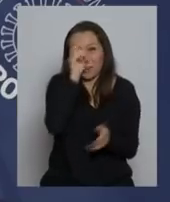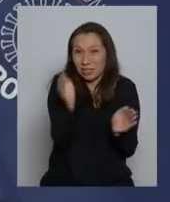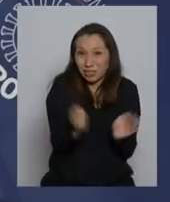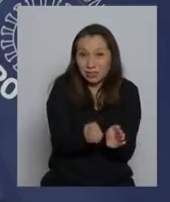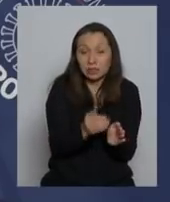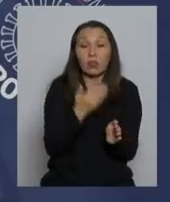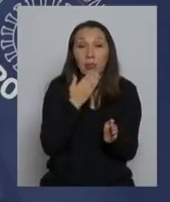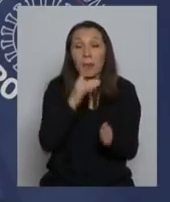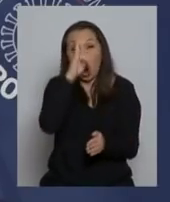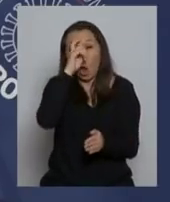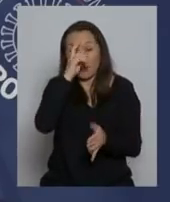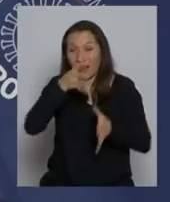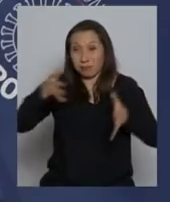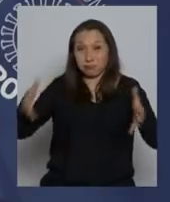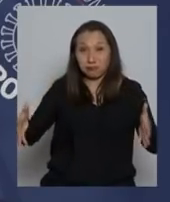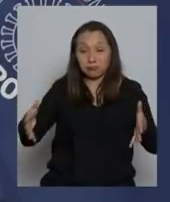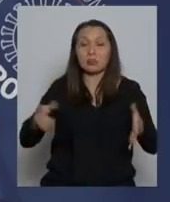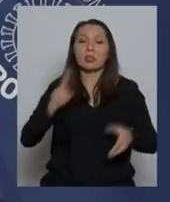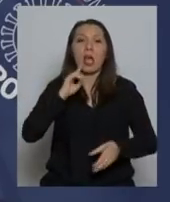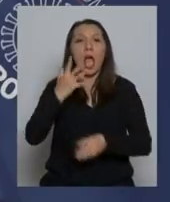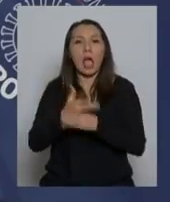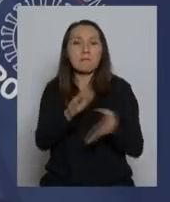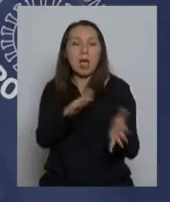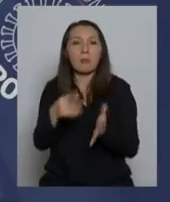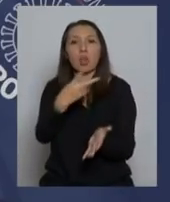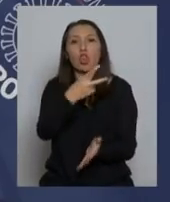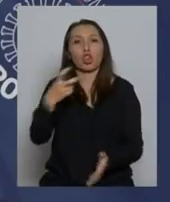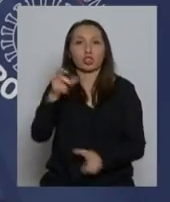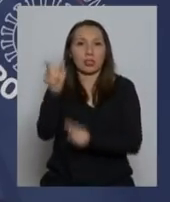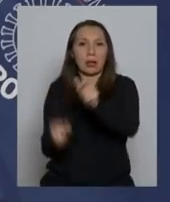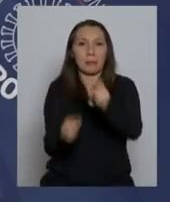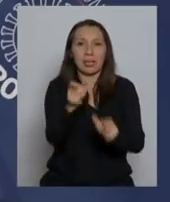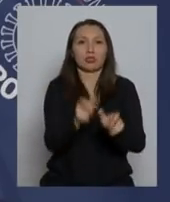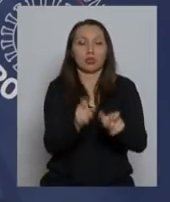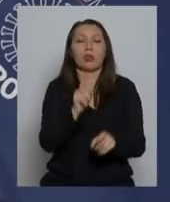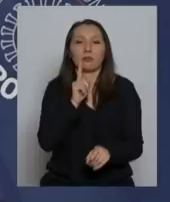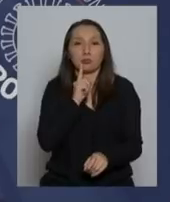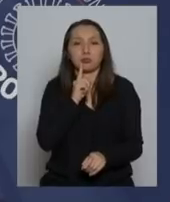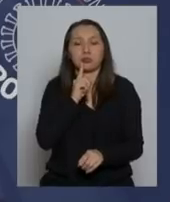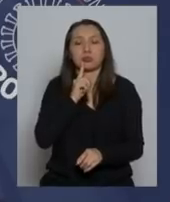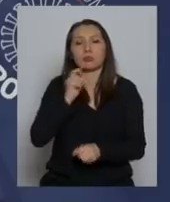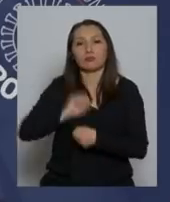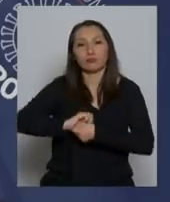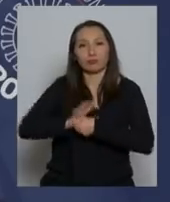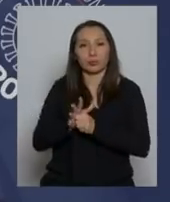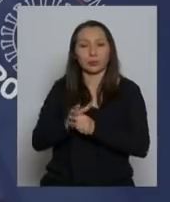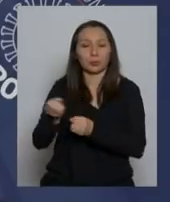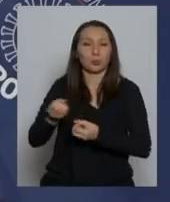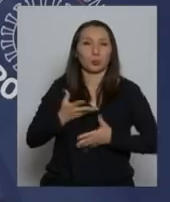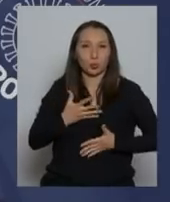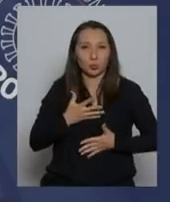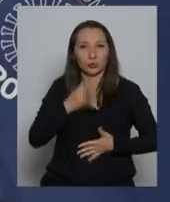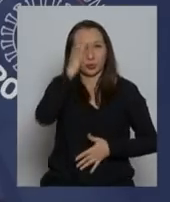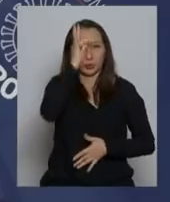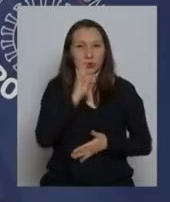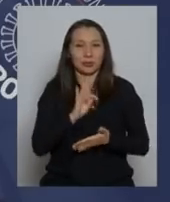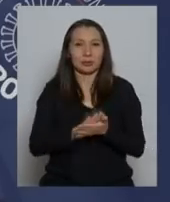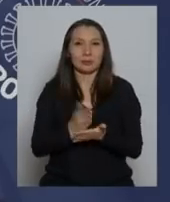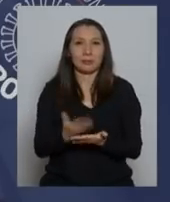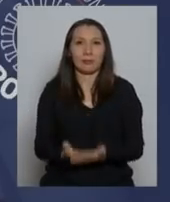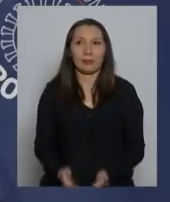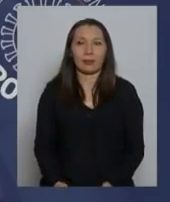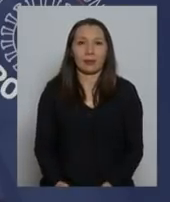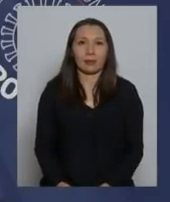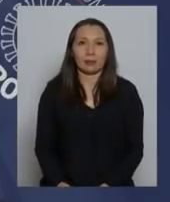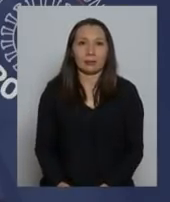primaria como en los hospitales, tenemos un poco más de 200 personas contagiadas con coronavirus, y eso